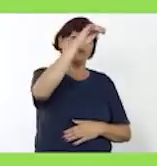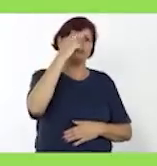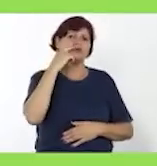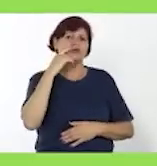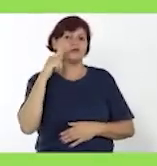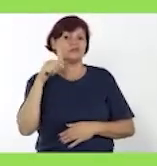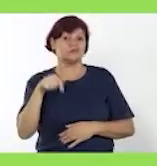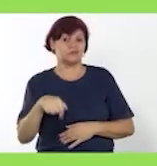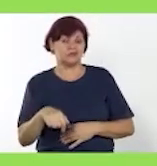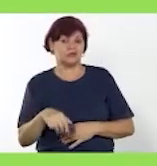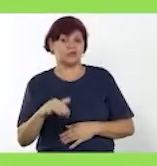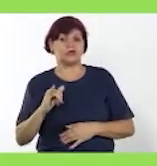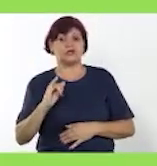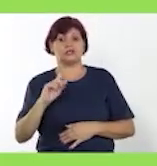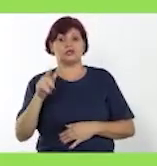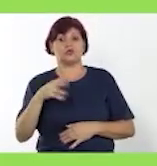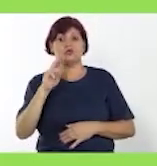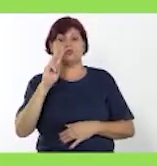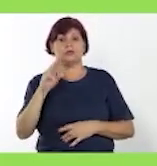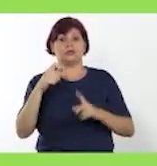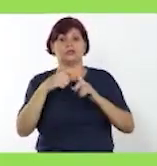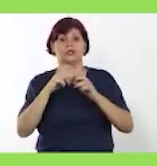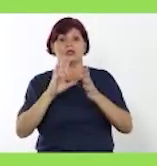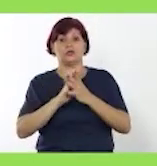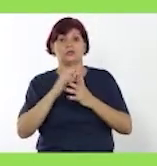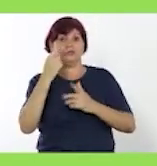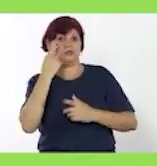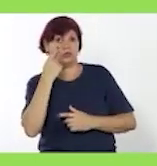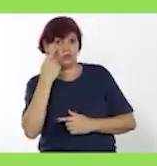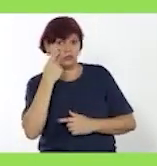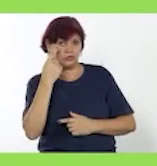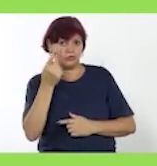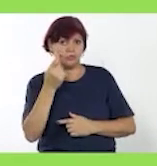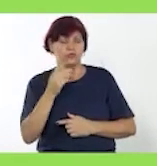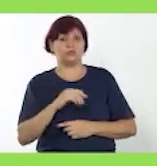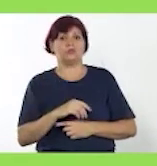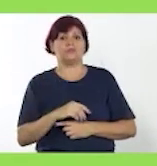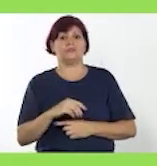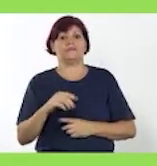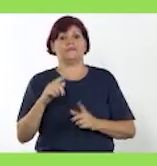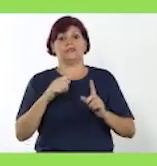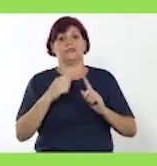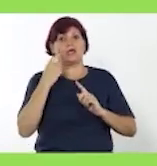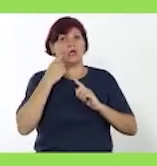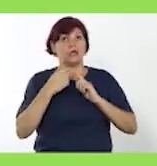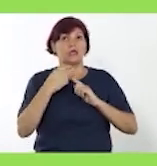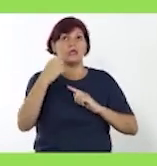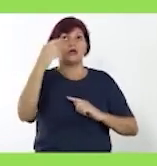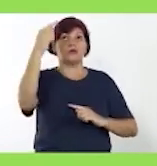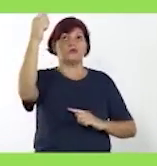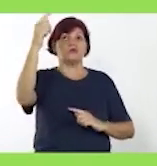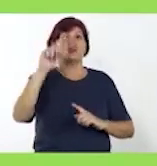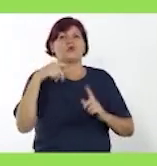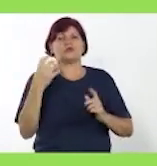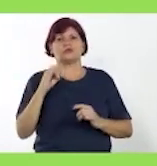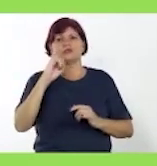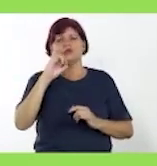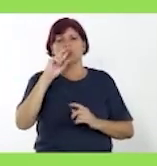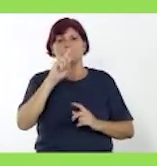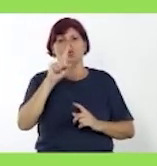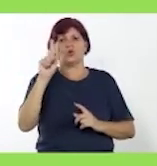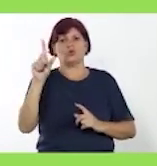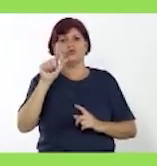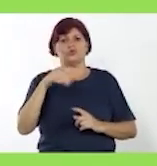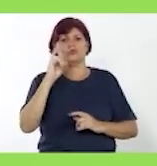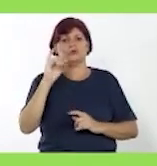que vuela un avión que se encuentra a 6,3 kilómetros de un observador y bueno, el ángulo de